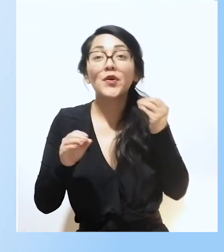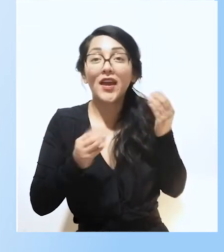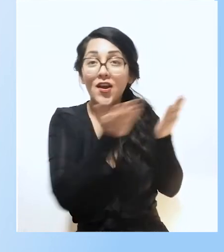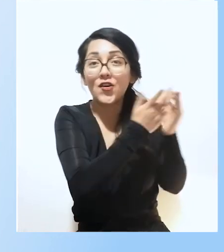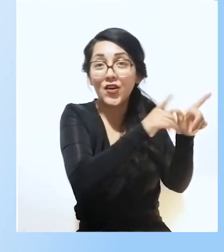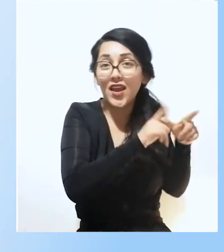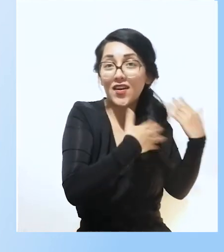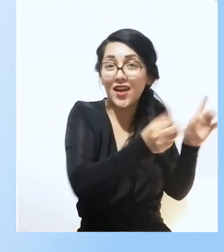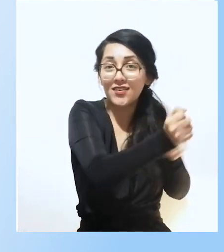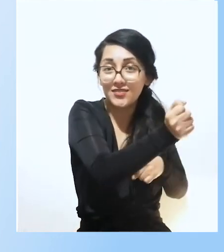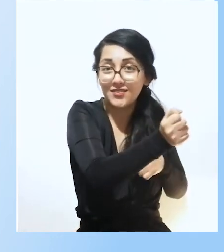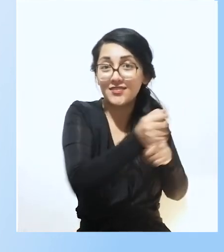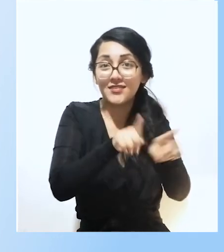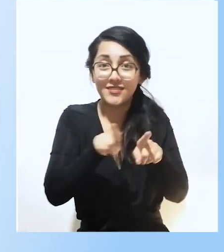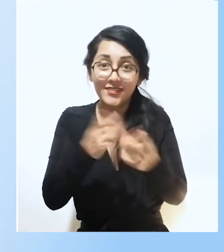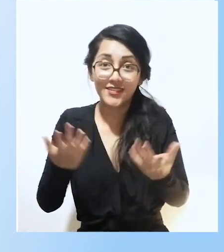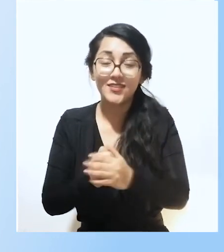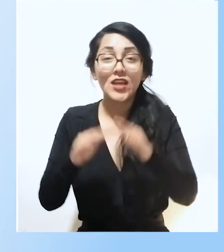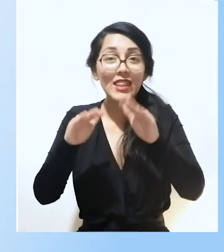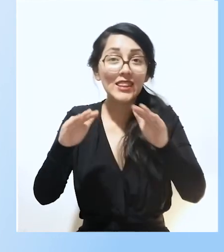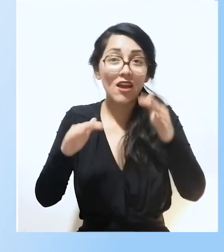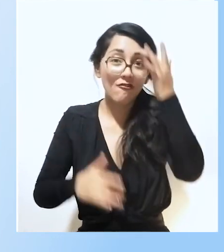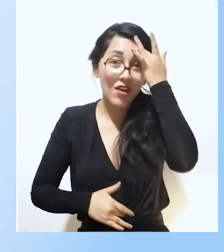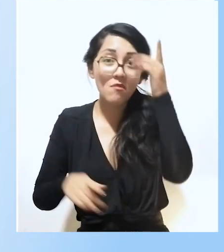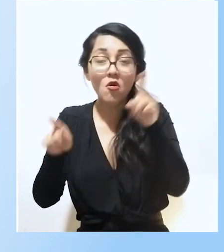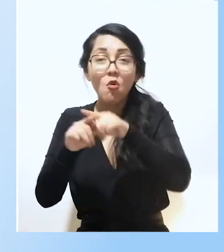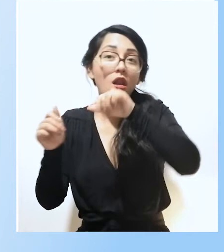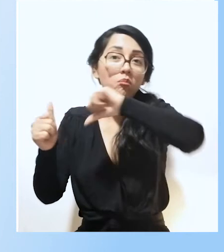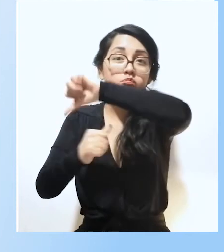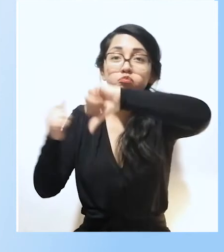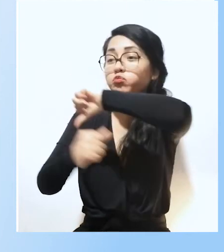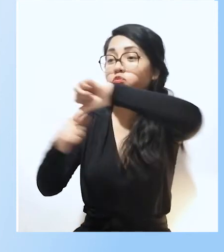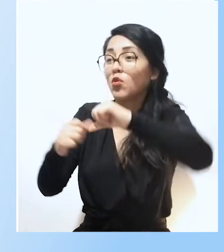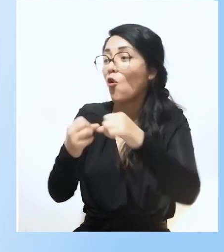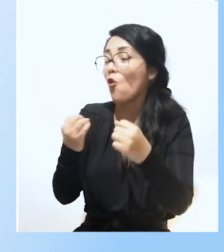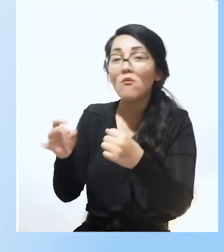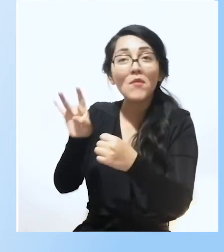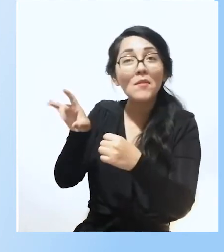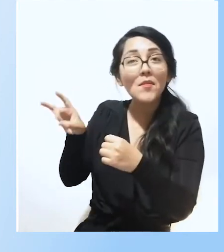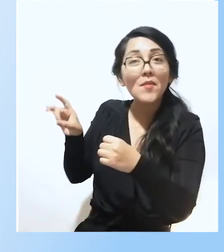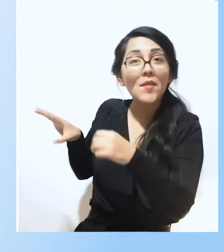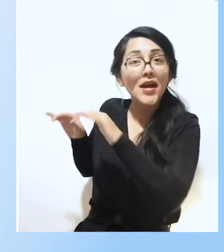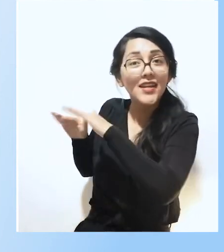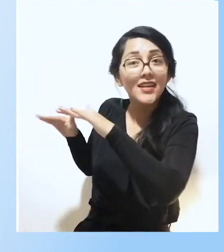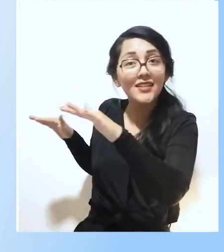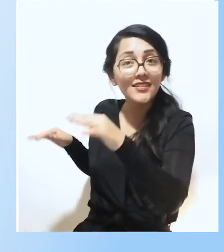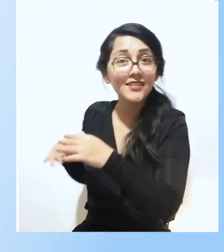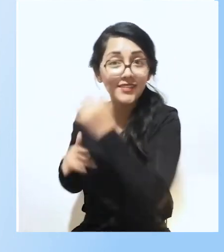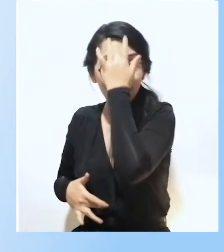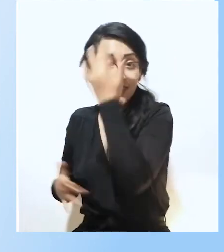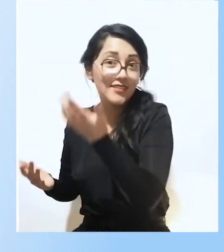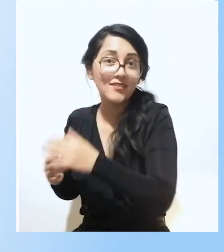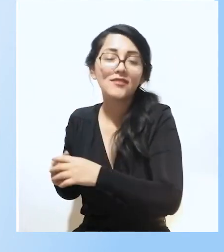enfermo, el hospitalizado, se relacione con los demás y Por lo tanto, también favorecemos